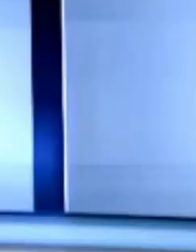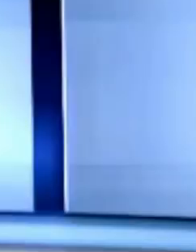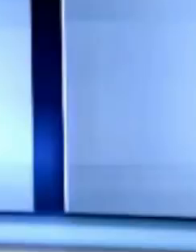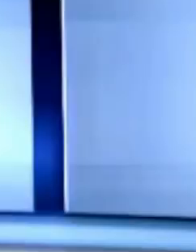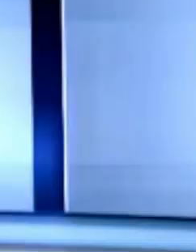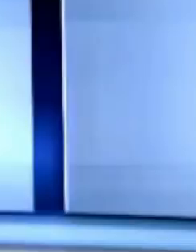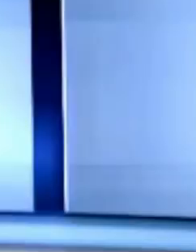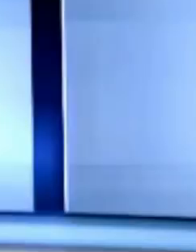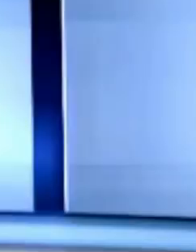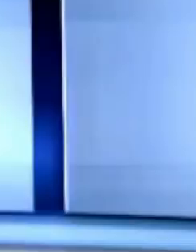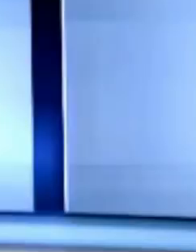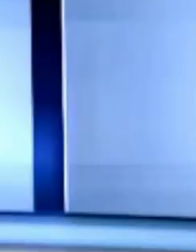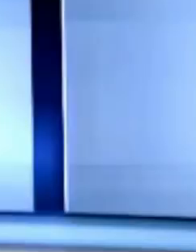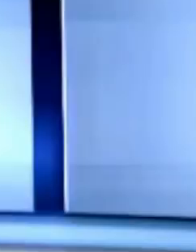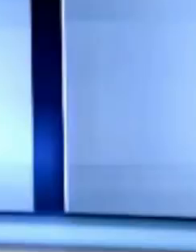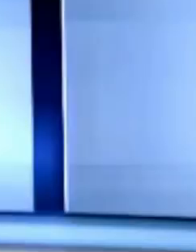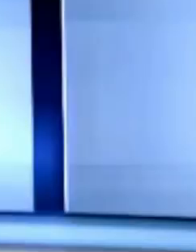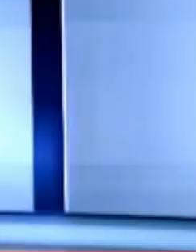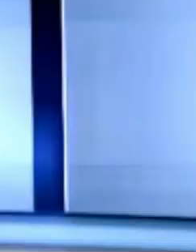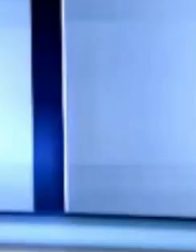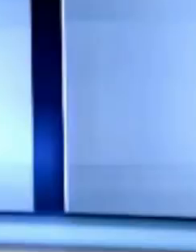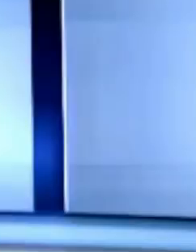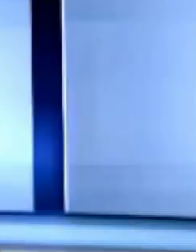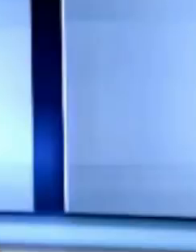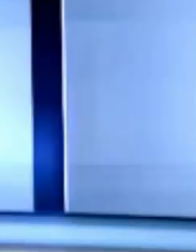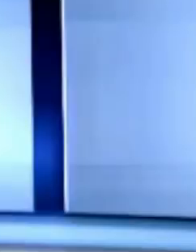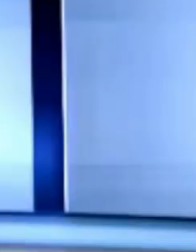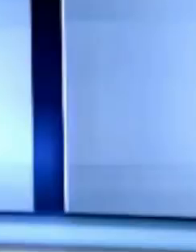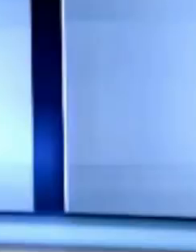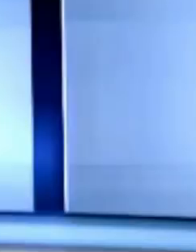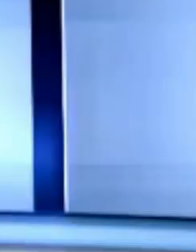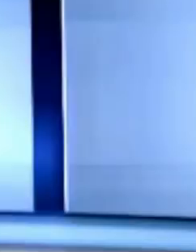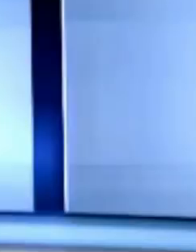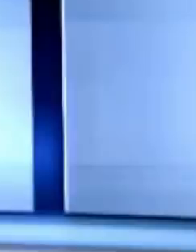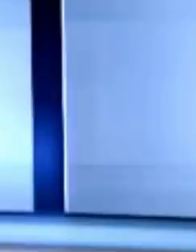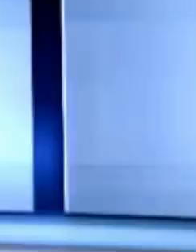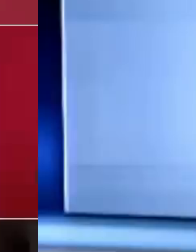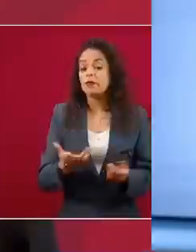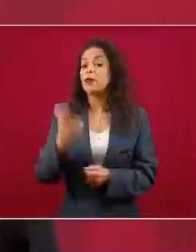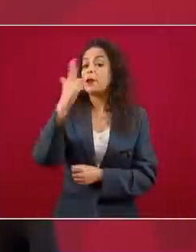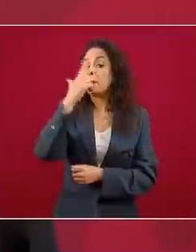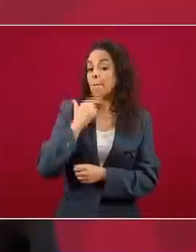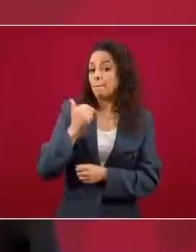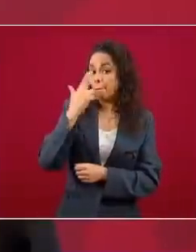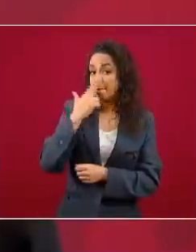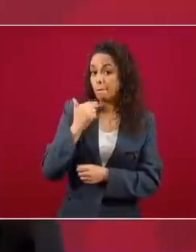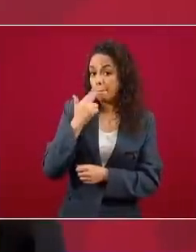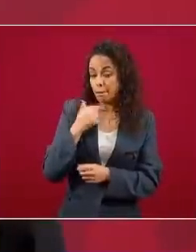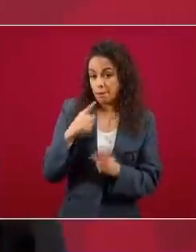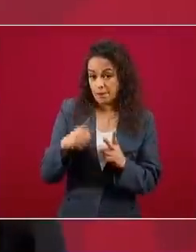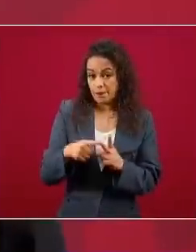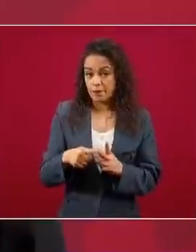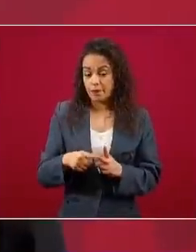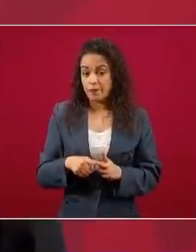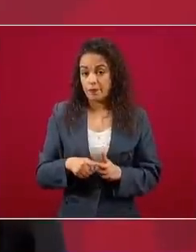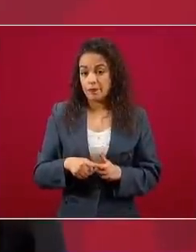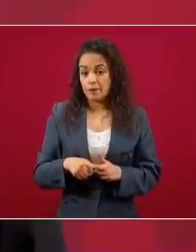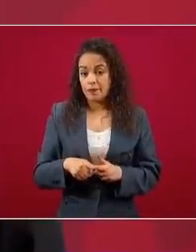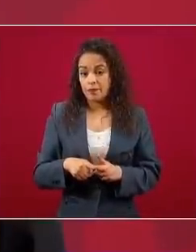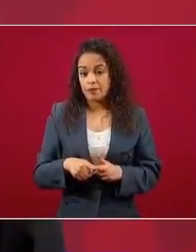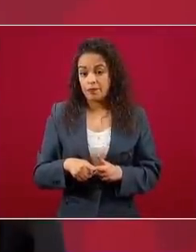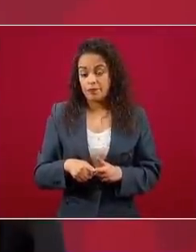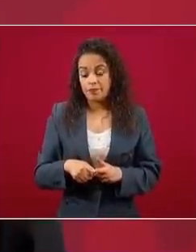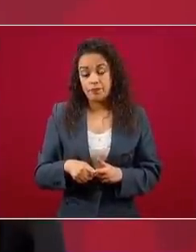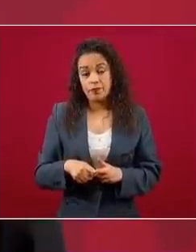cada año y cada mes producen una cantidad impresionante de fallecimientos. Vamos a verlo. Estamos hablando